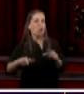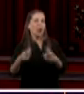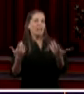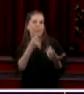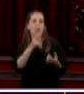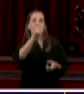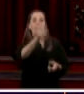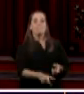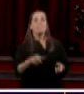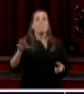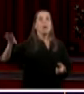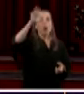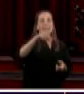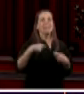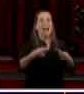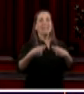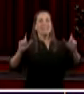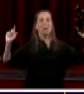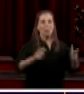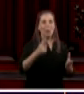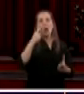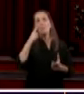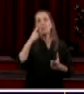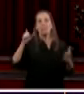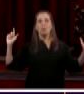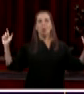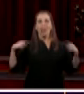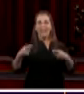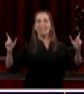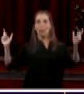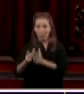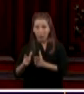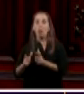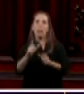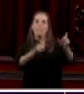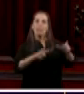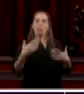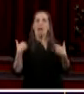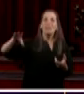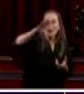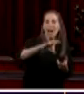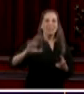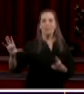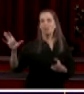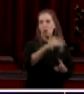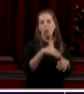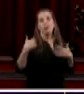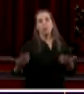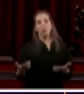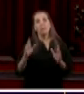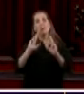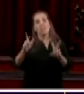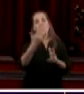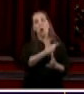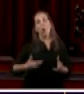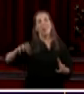presupuesto 2025 ve que no está esa plata que la corte le dijo Che ustedes le